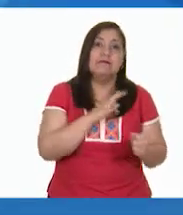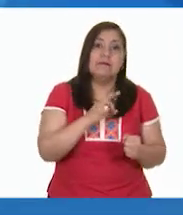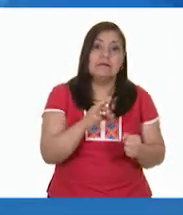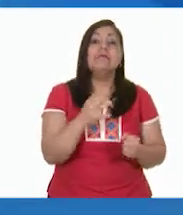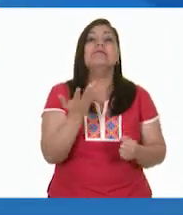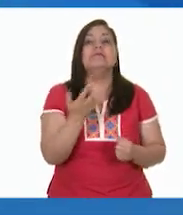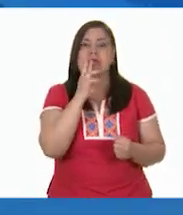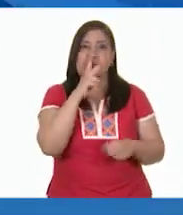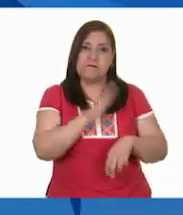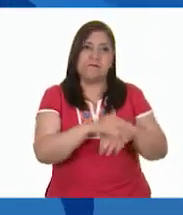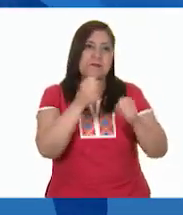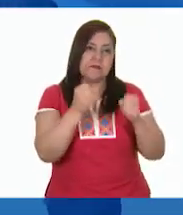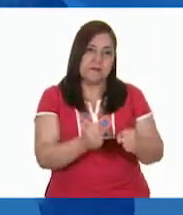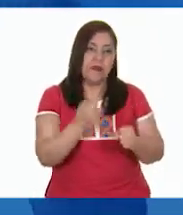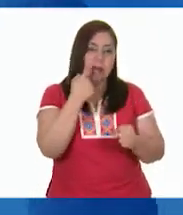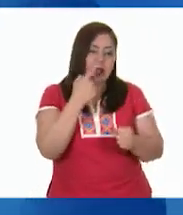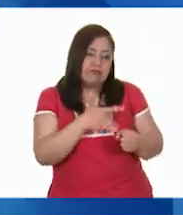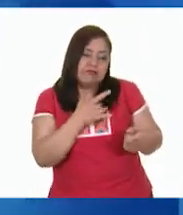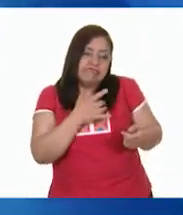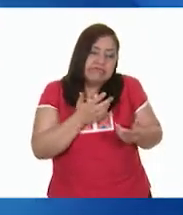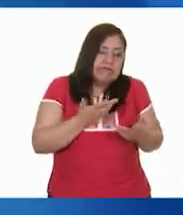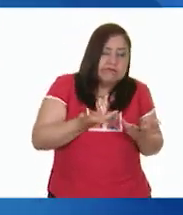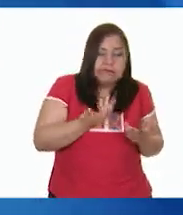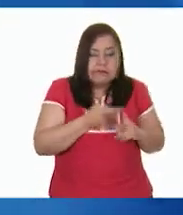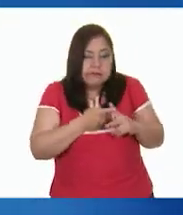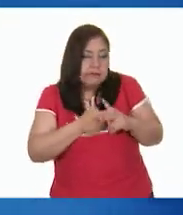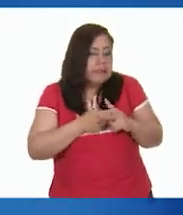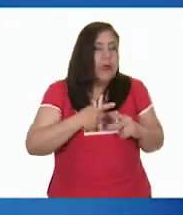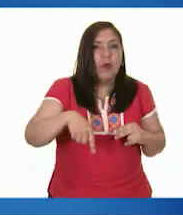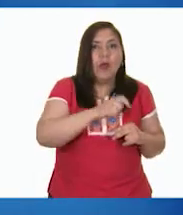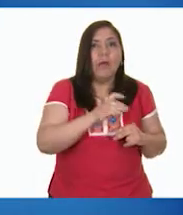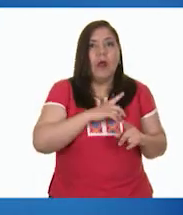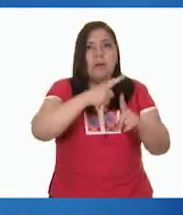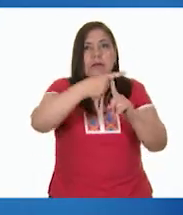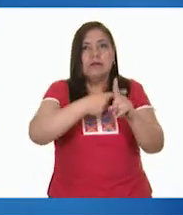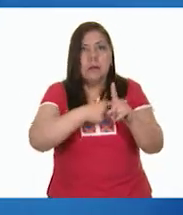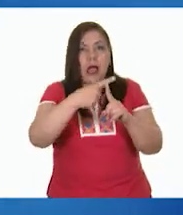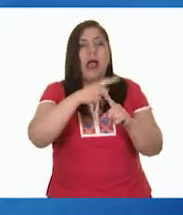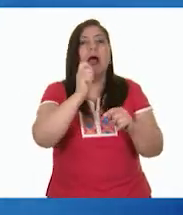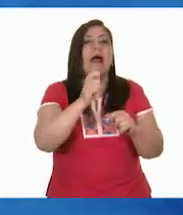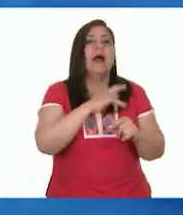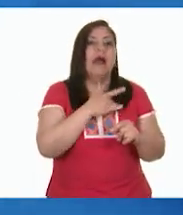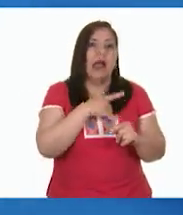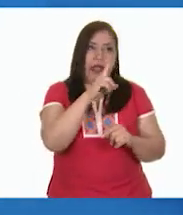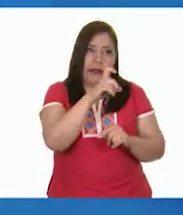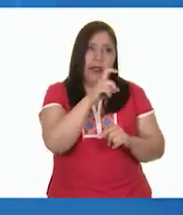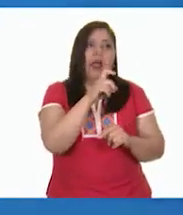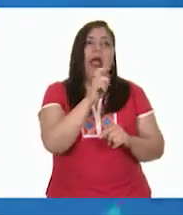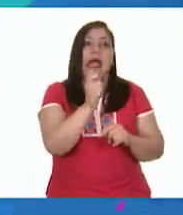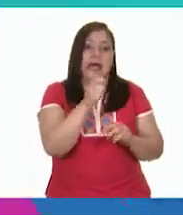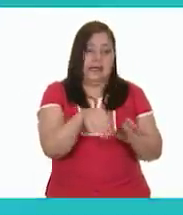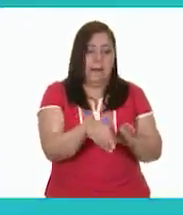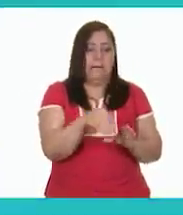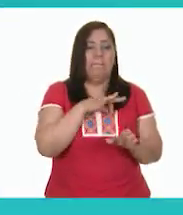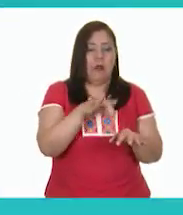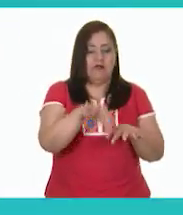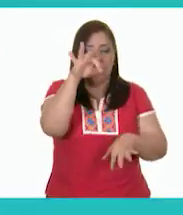ideal es ir checando la temperatura con el agua y ese es el momento en que hay que